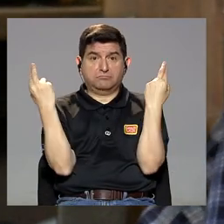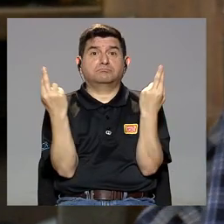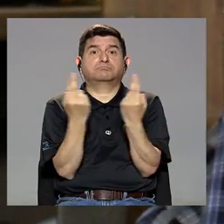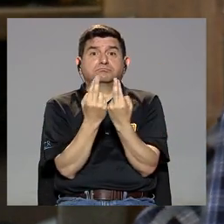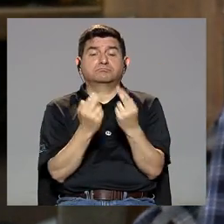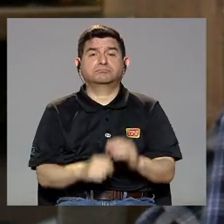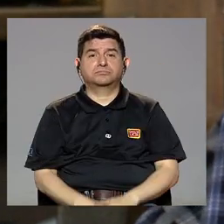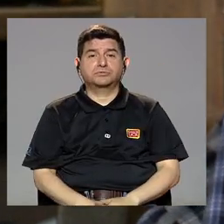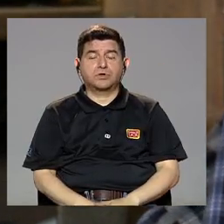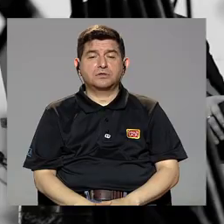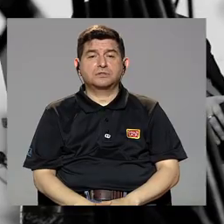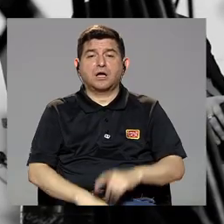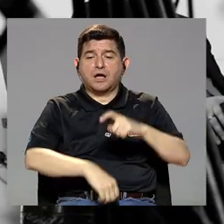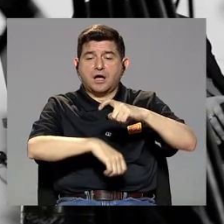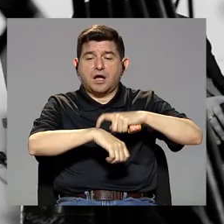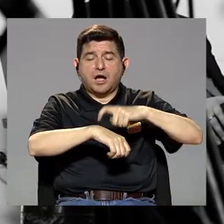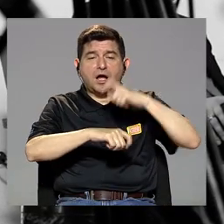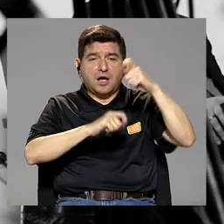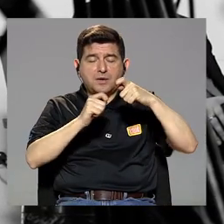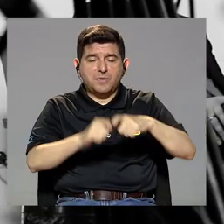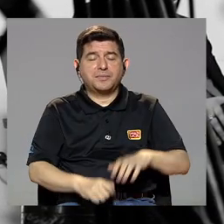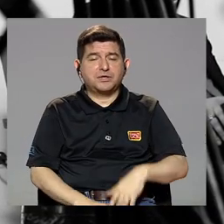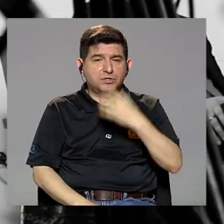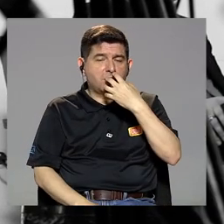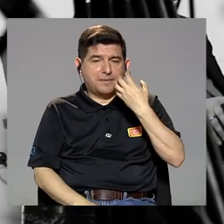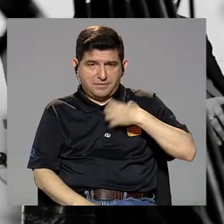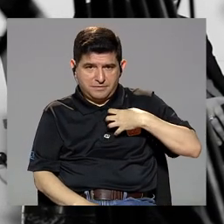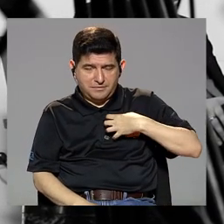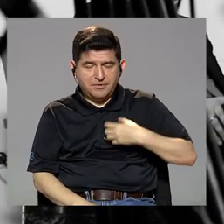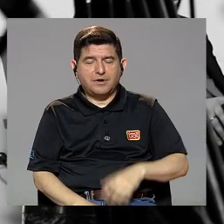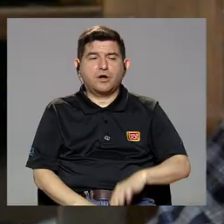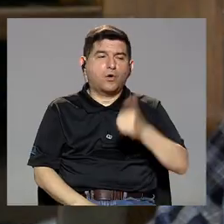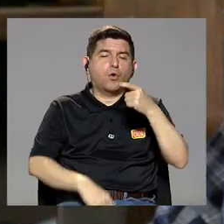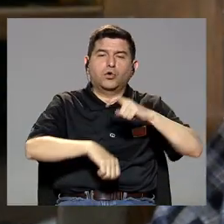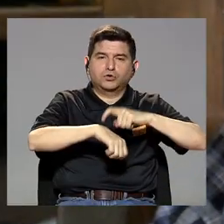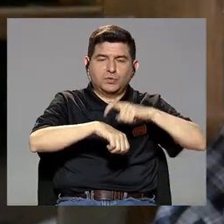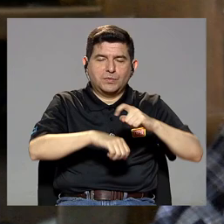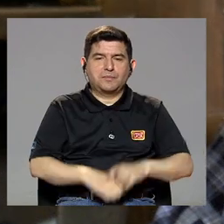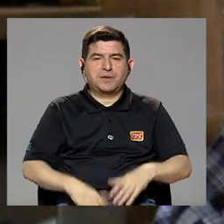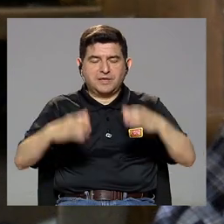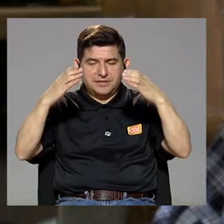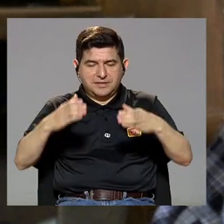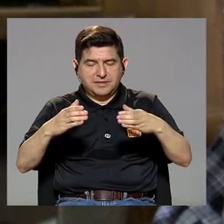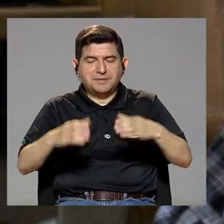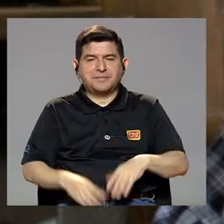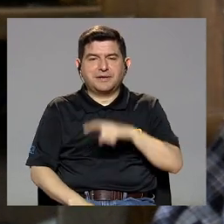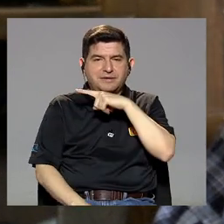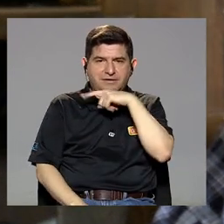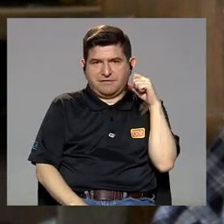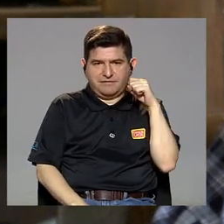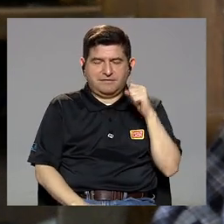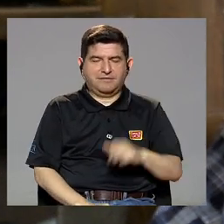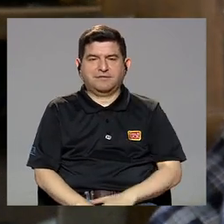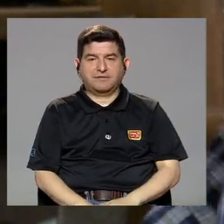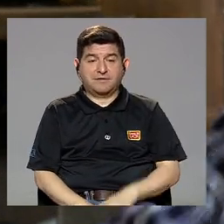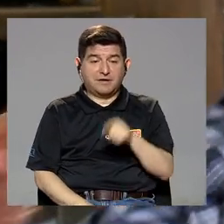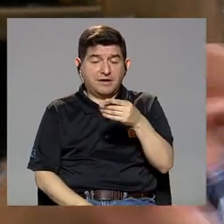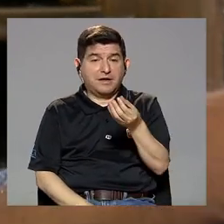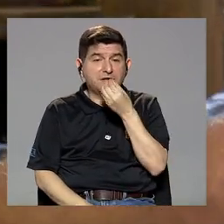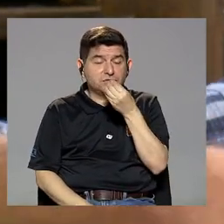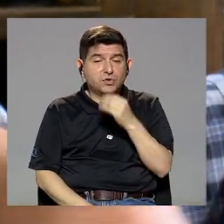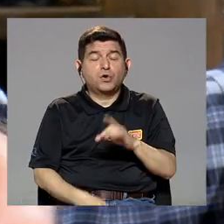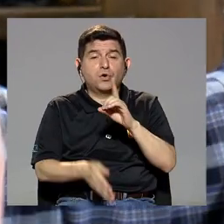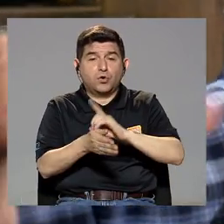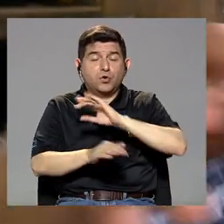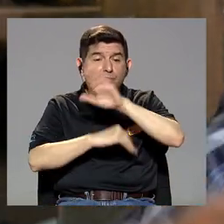entonces había una hora para la manzana y la huérfana para el que hay que seco cuando es el gobierno y